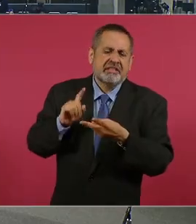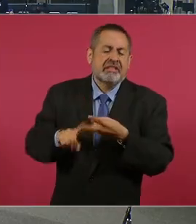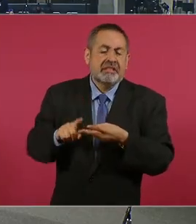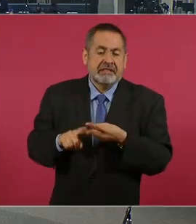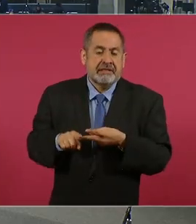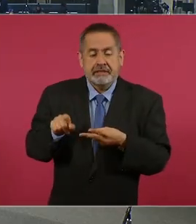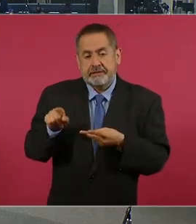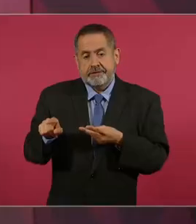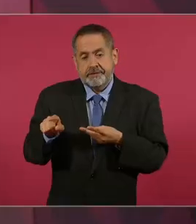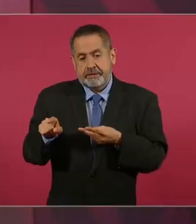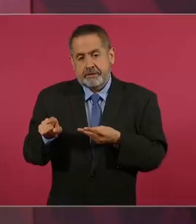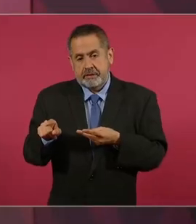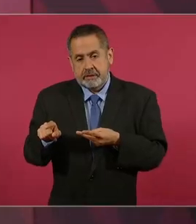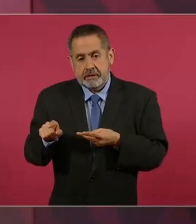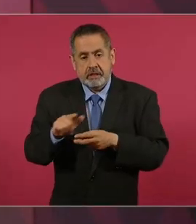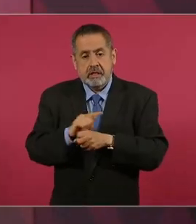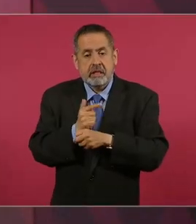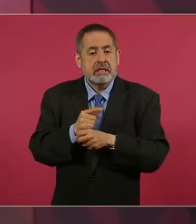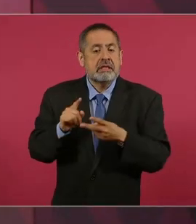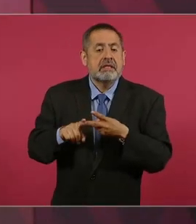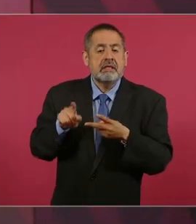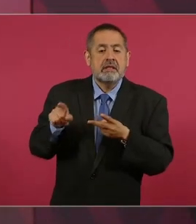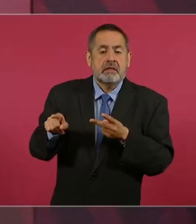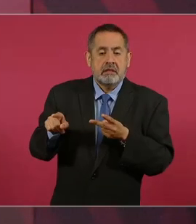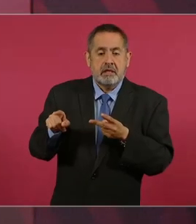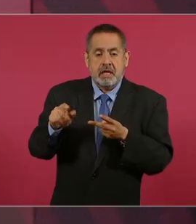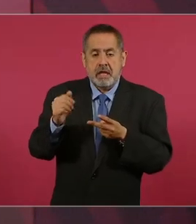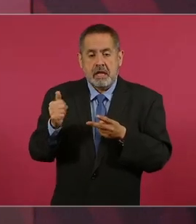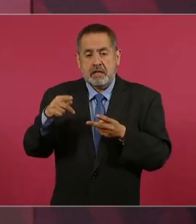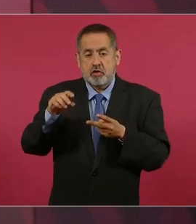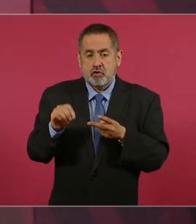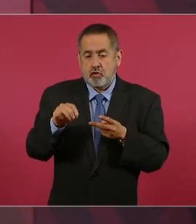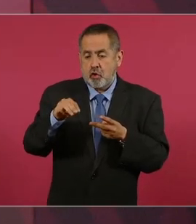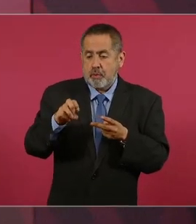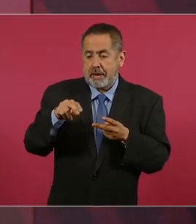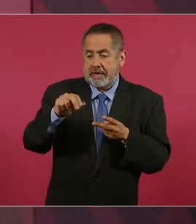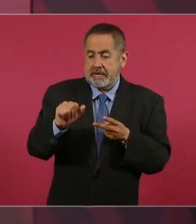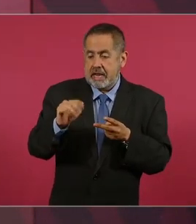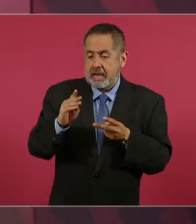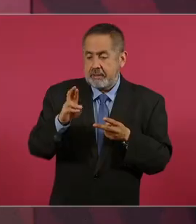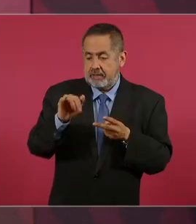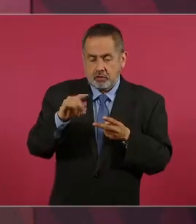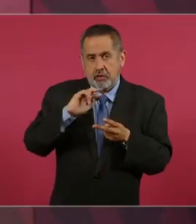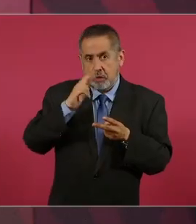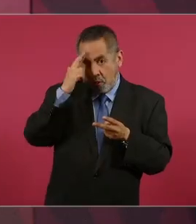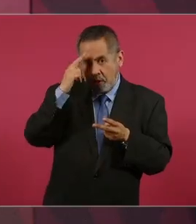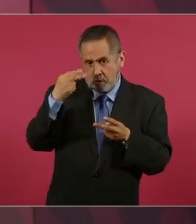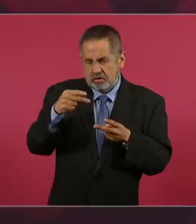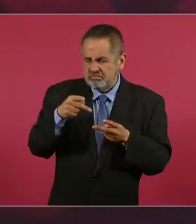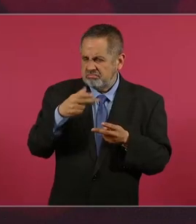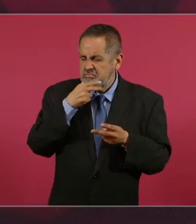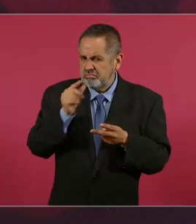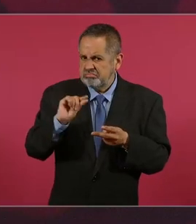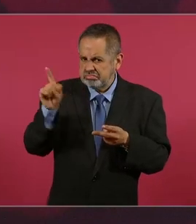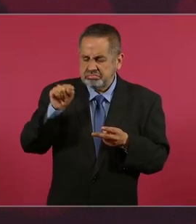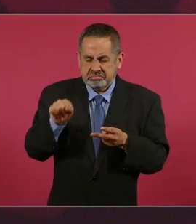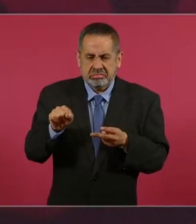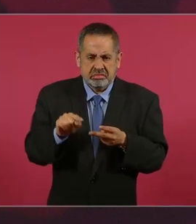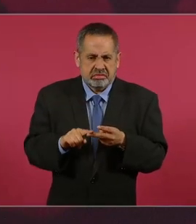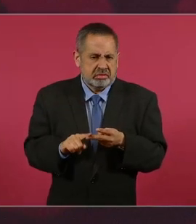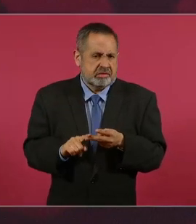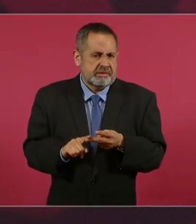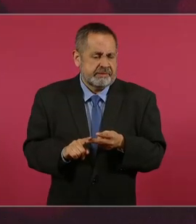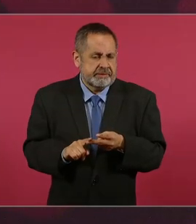con el licenciado Antonio Mena Brito, que lo recuerdo mucho, que es un señor